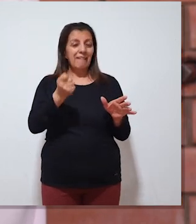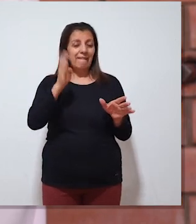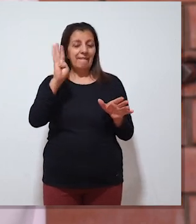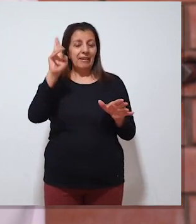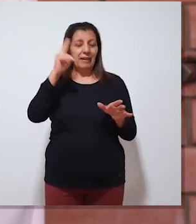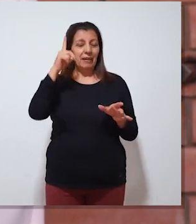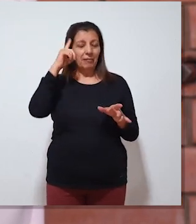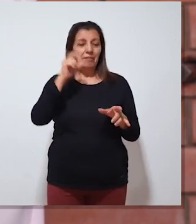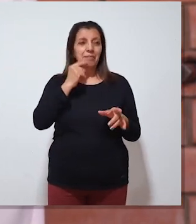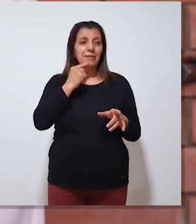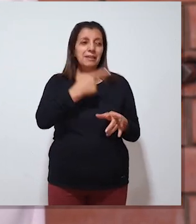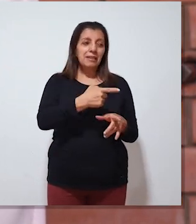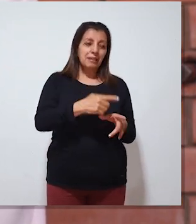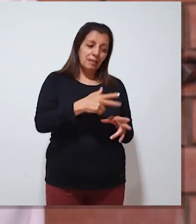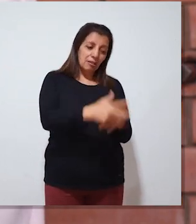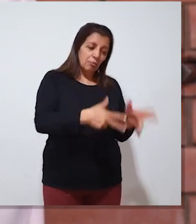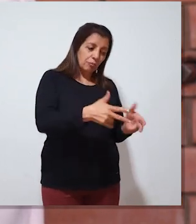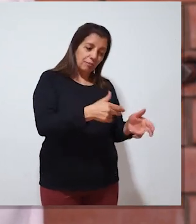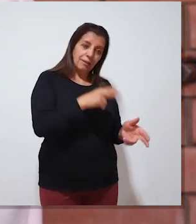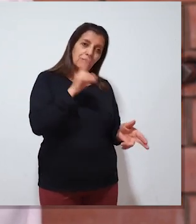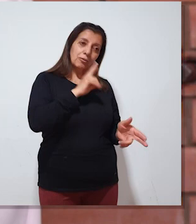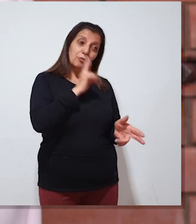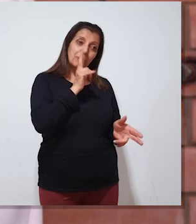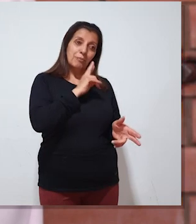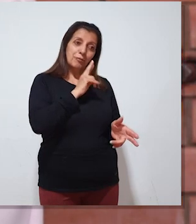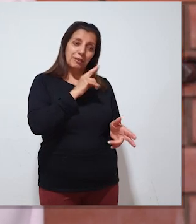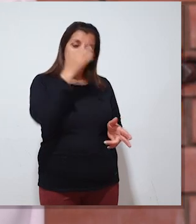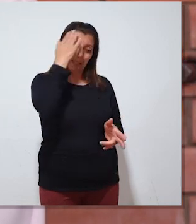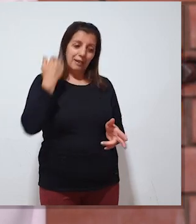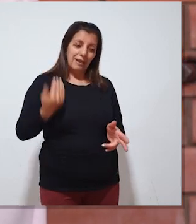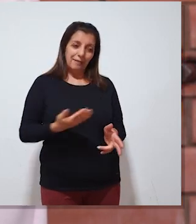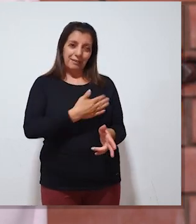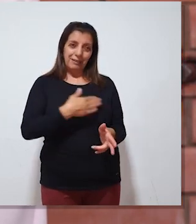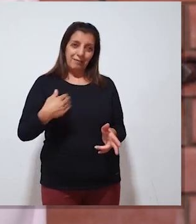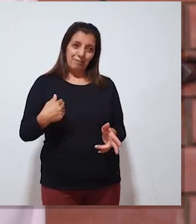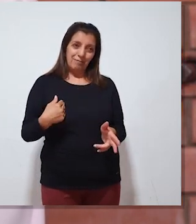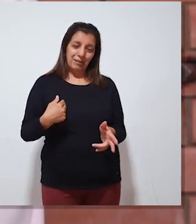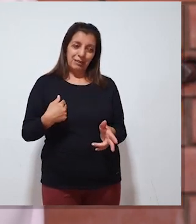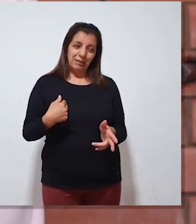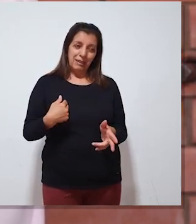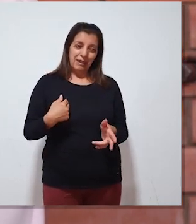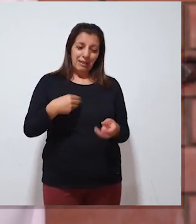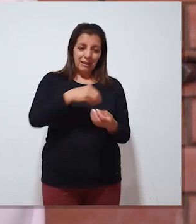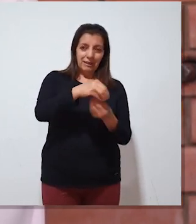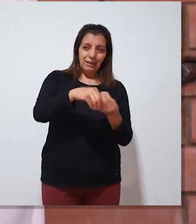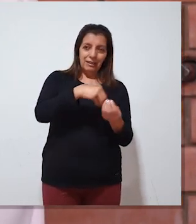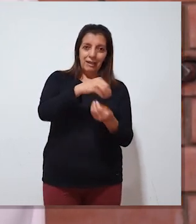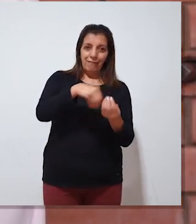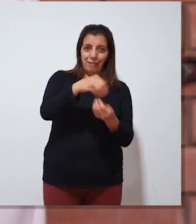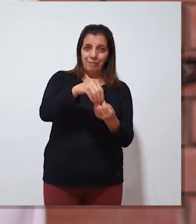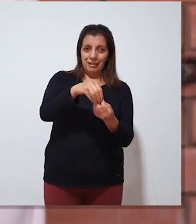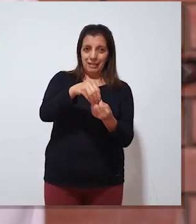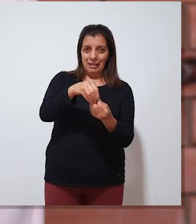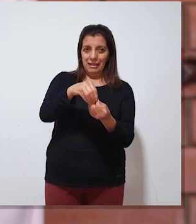que estaba comprometida con un hombre perteneciente a la familia de David llamado José. El nombre de